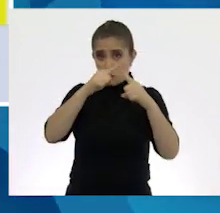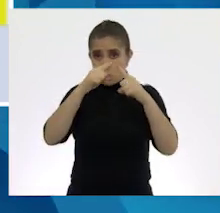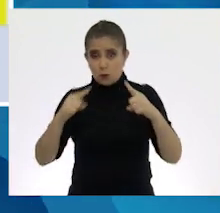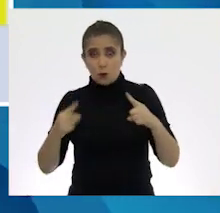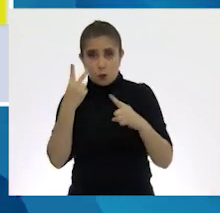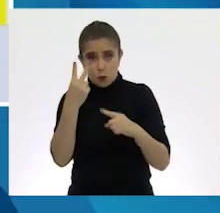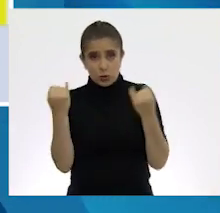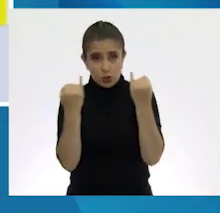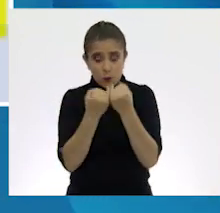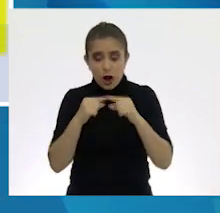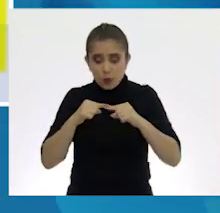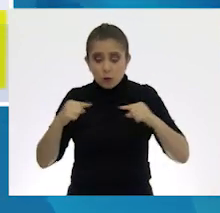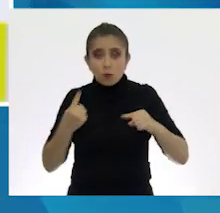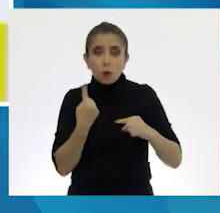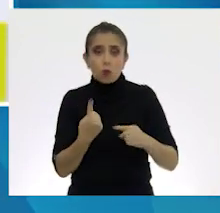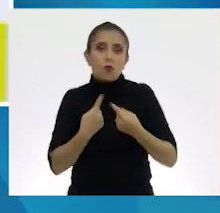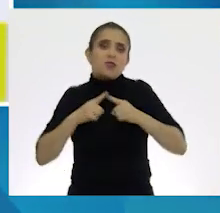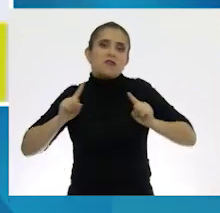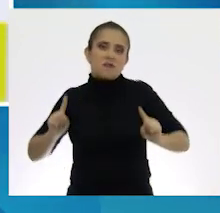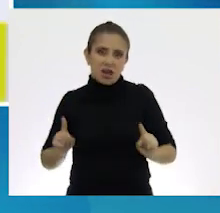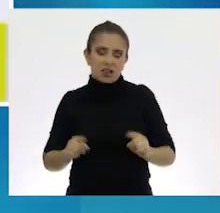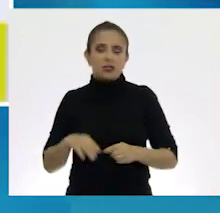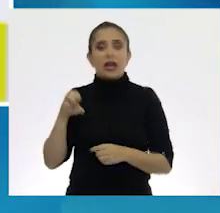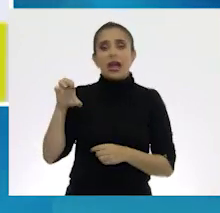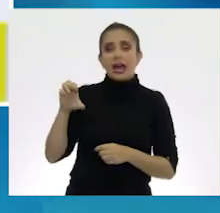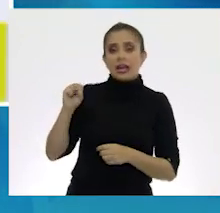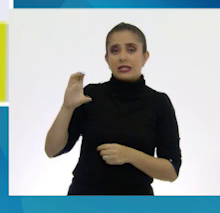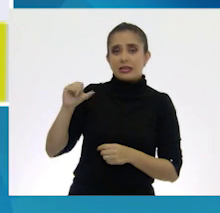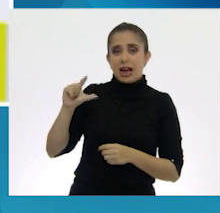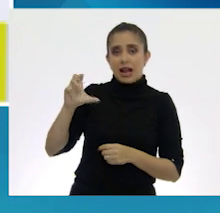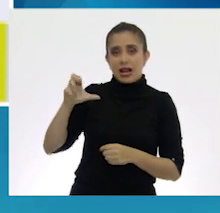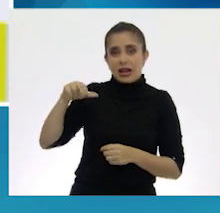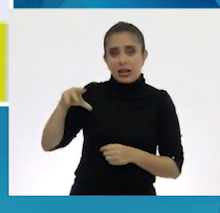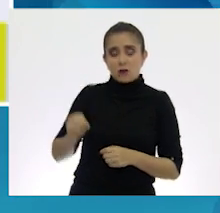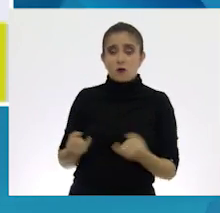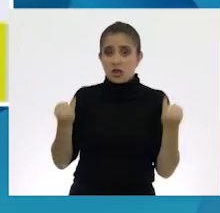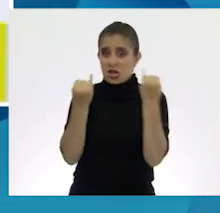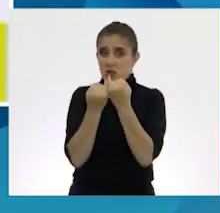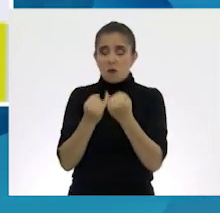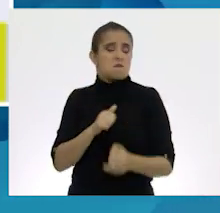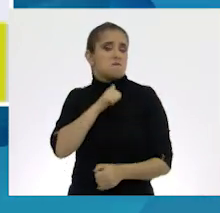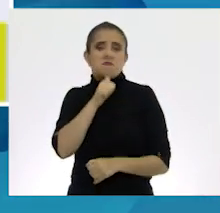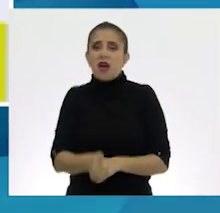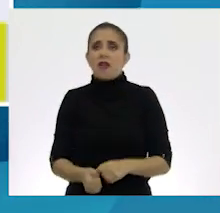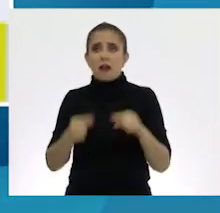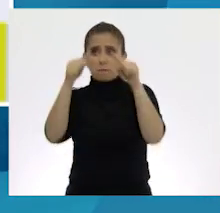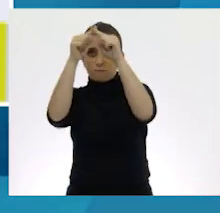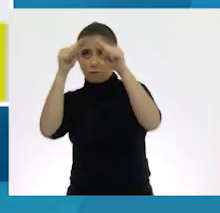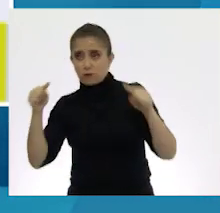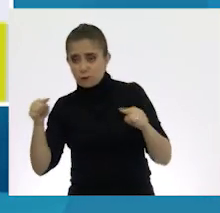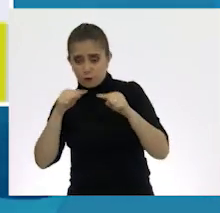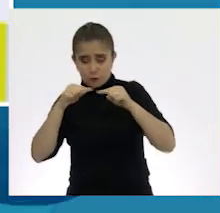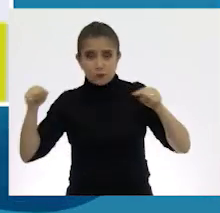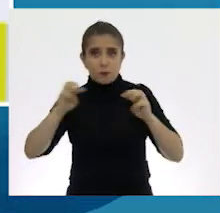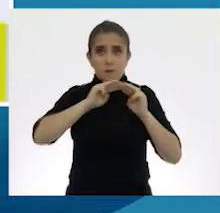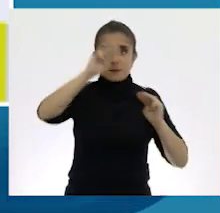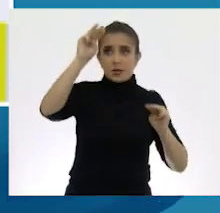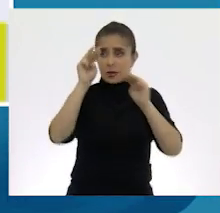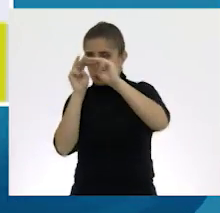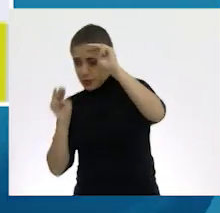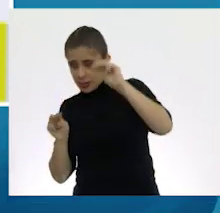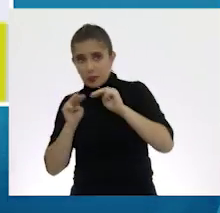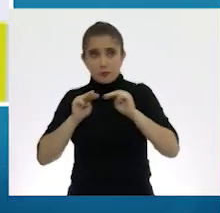Y finalmente el escaleno, ningún lado es igual y sus 3 lados